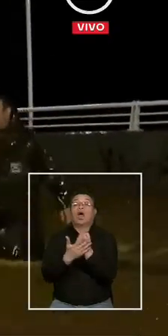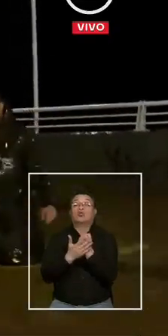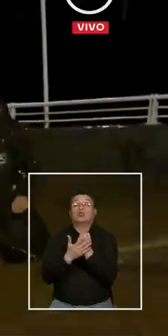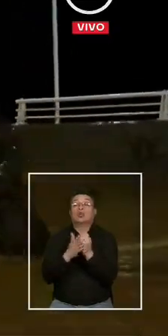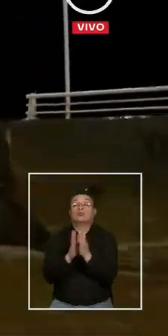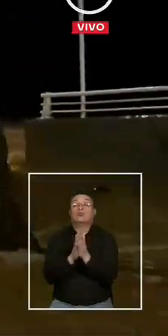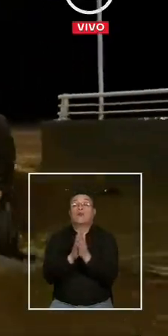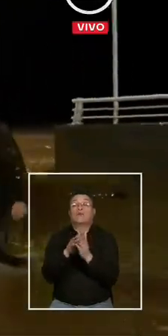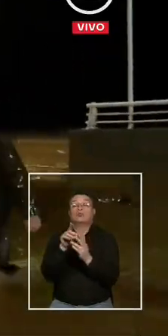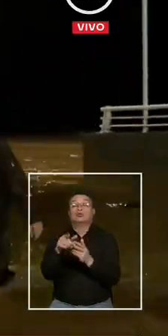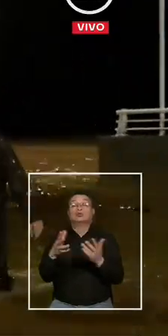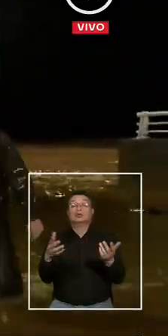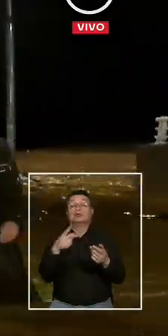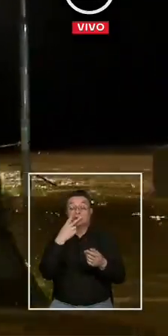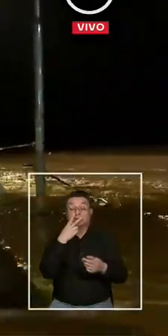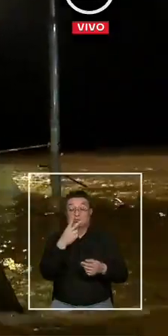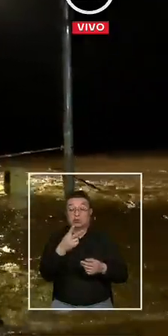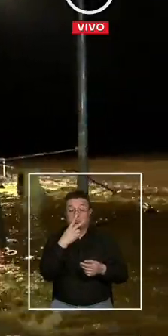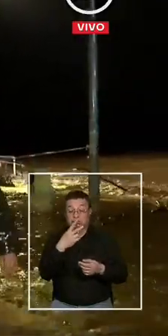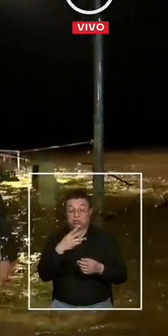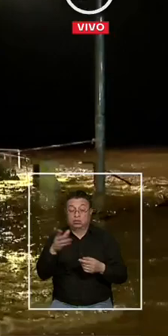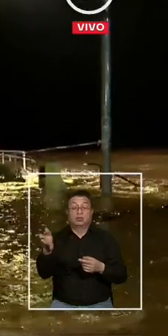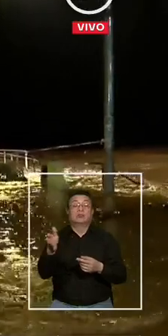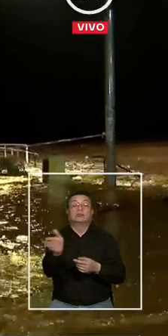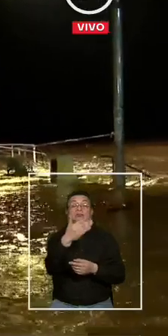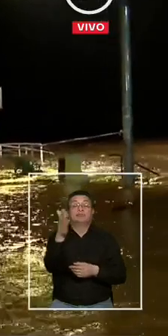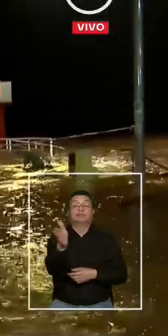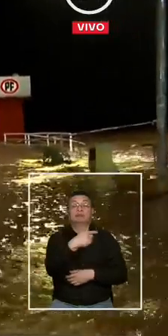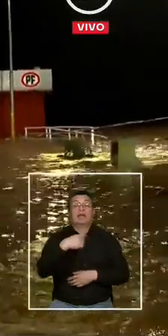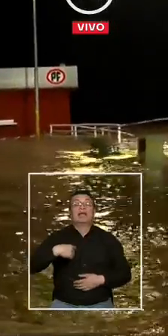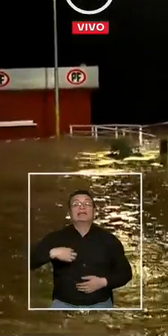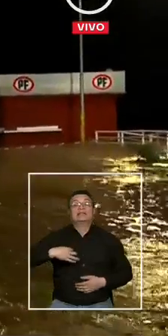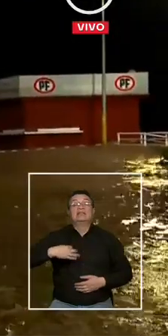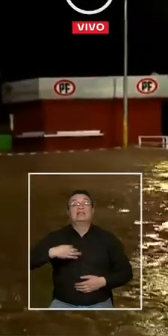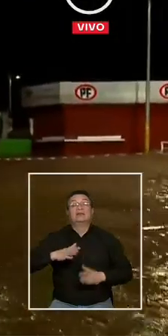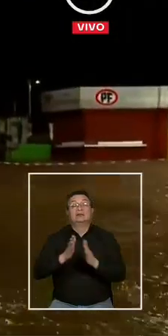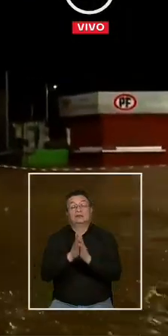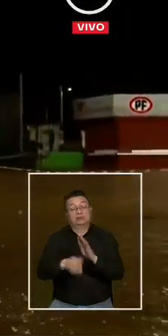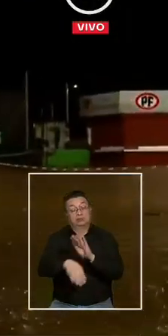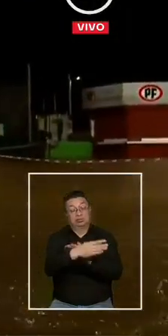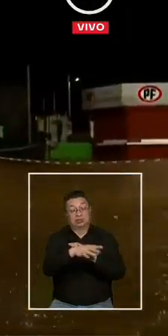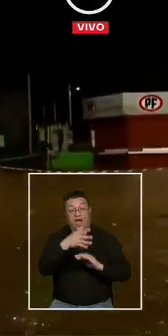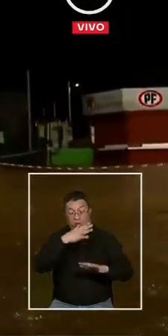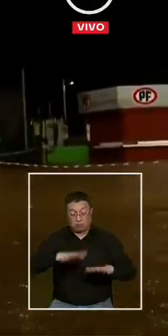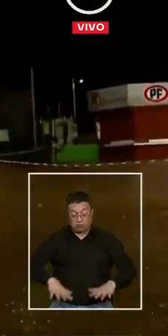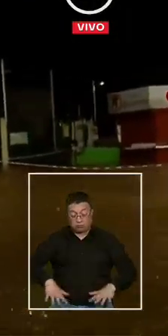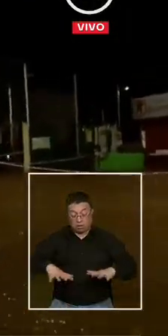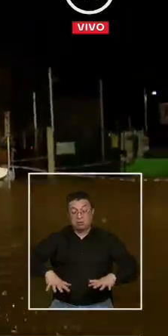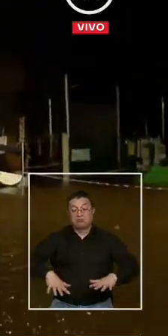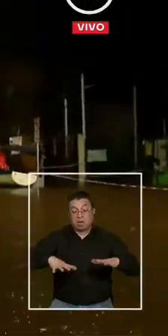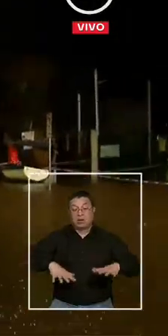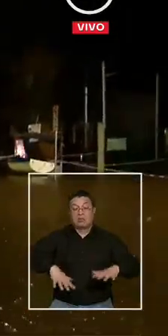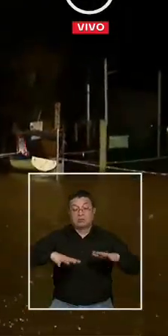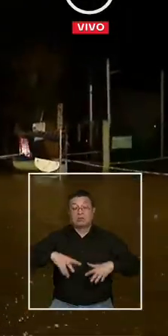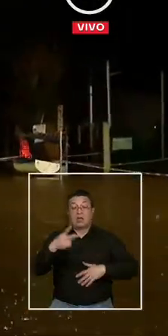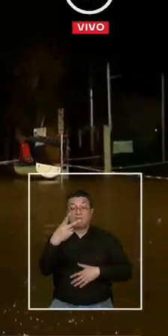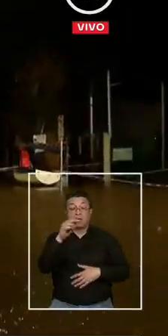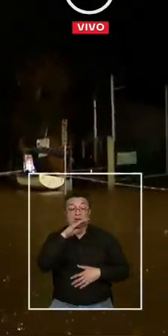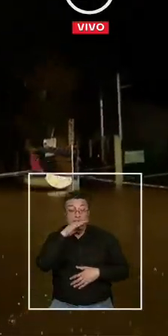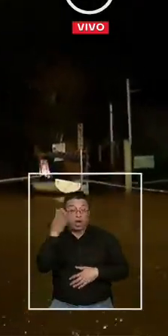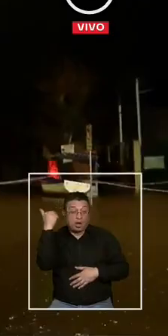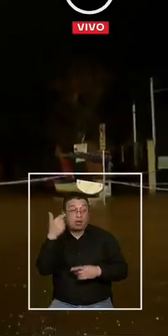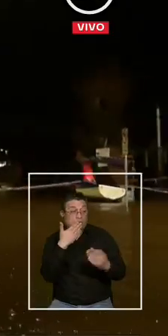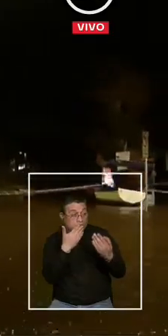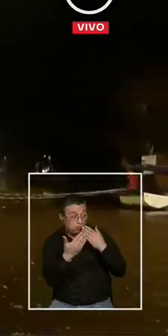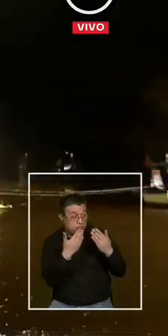mire, lo vimos que estaba retirando estos civiles, ha subido muchísimo el agua. El mayor Balboa. En estos 20 minutos que hablamos recién,